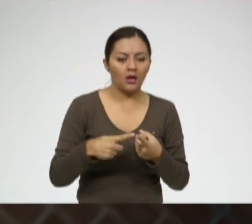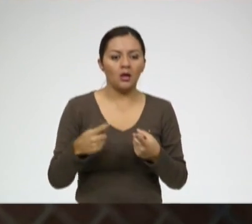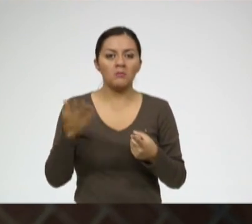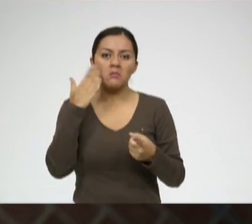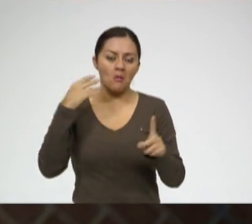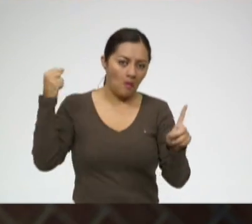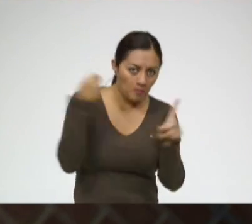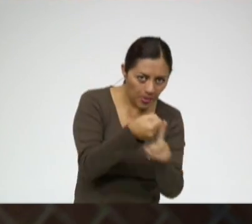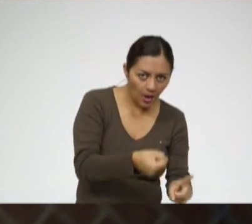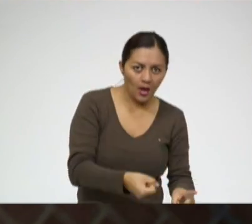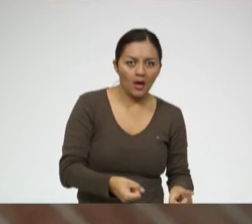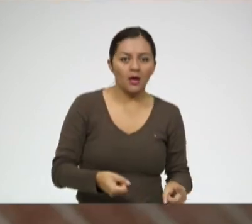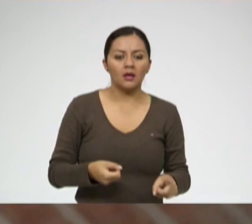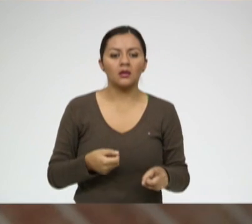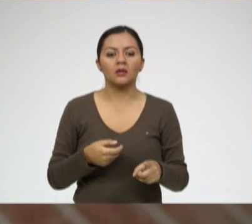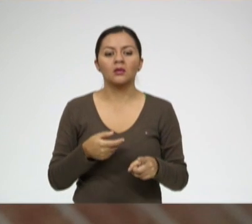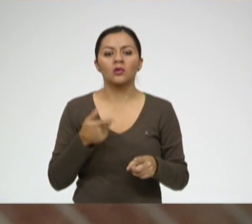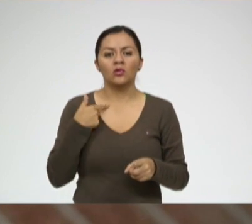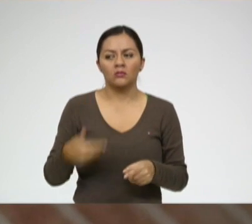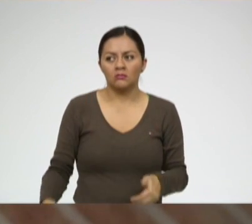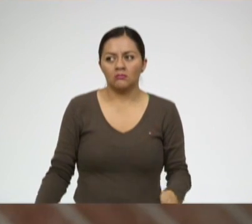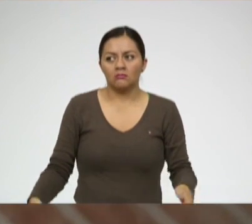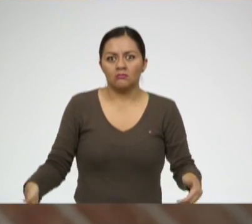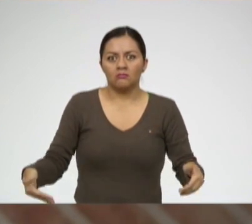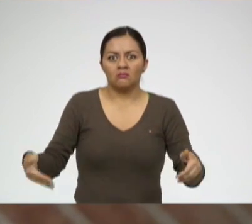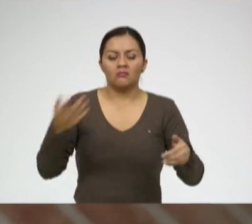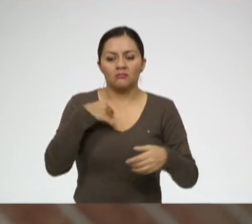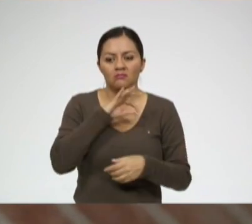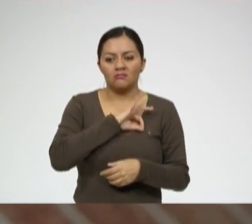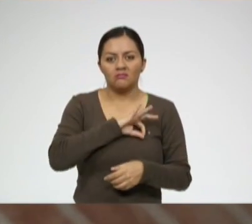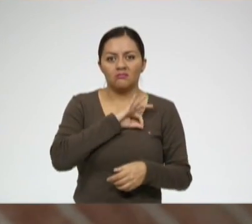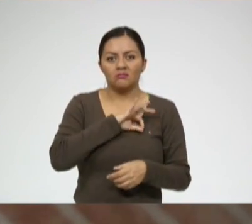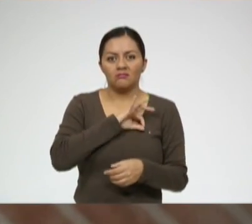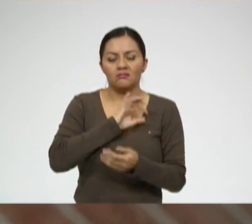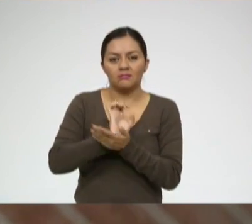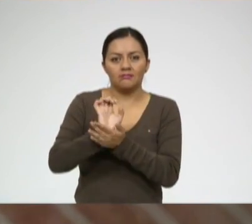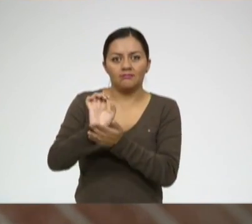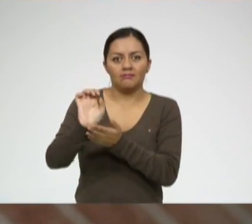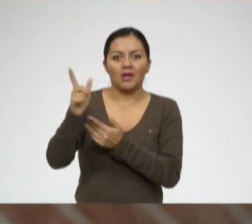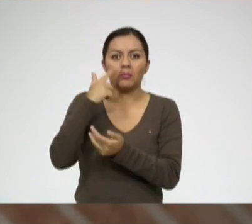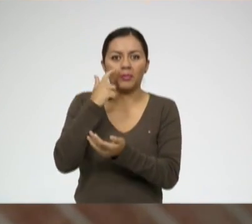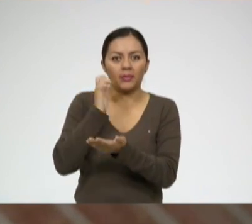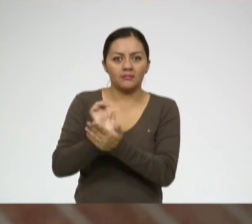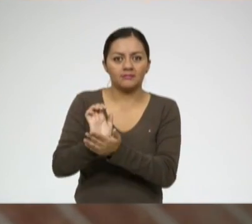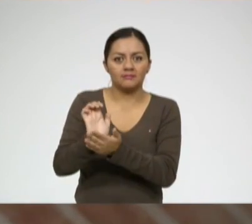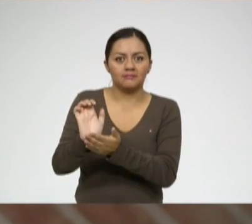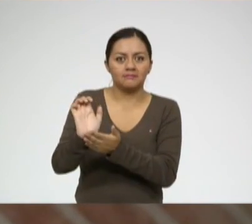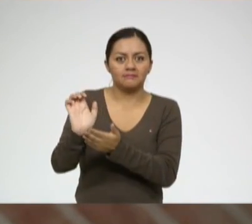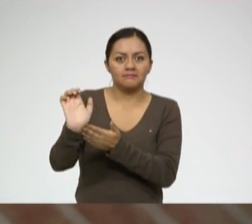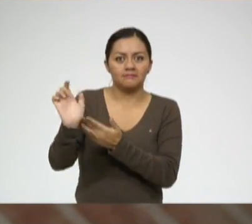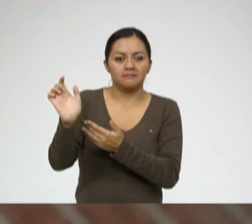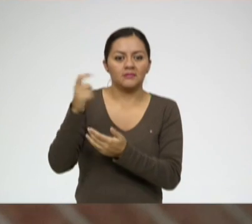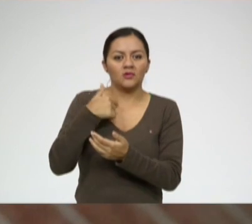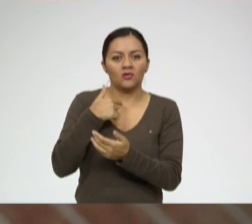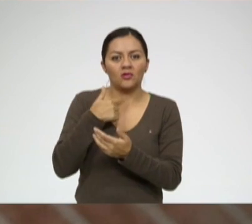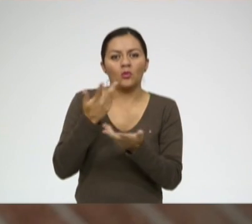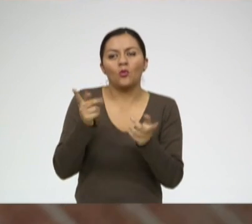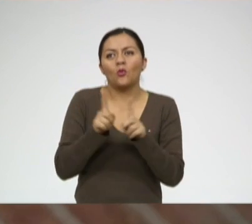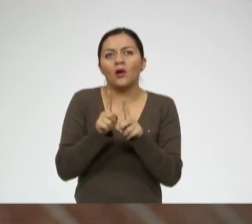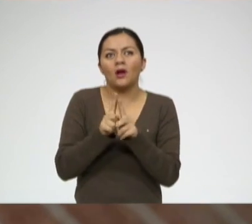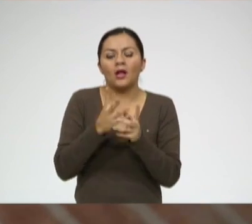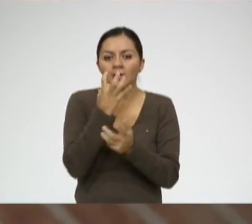a mi mamá. Uno crece con ese rencor a esa persona y lo difunde de muchas